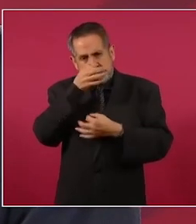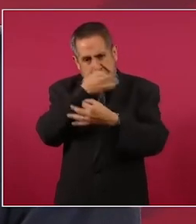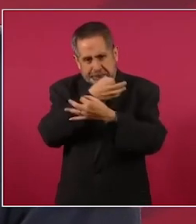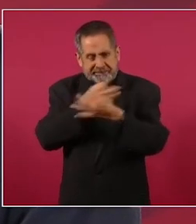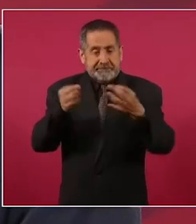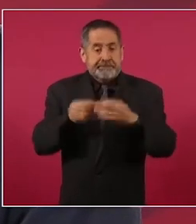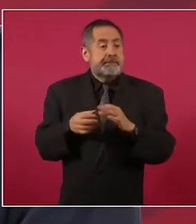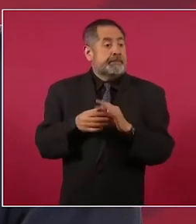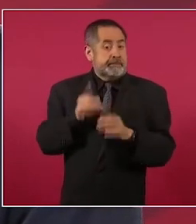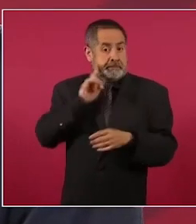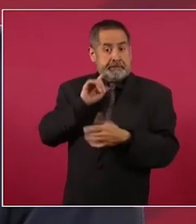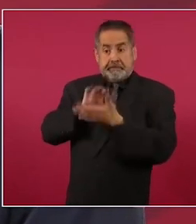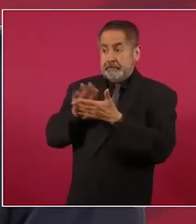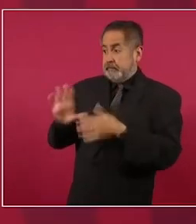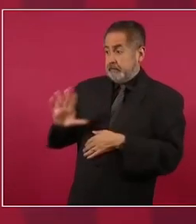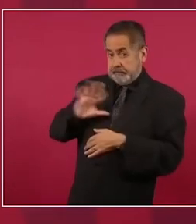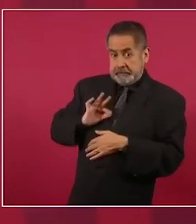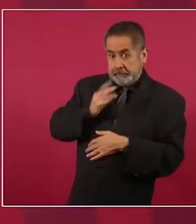dice que